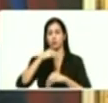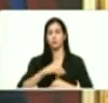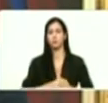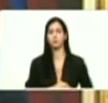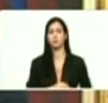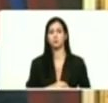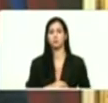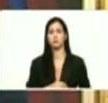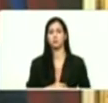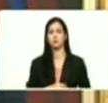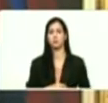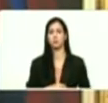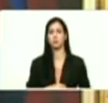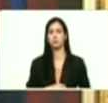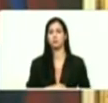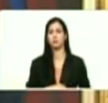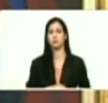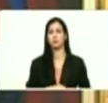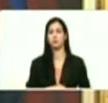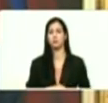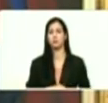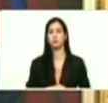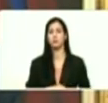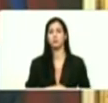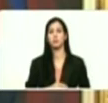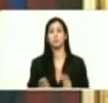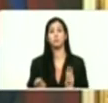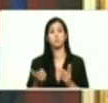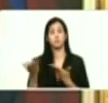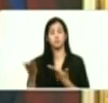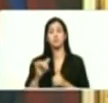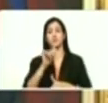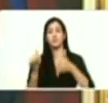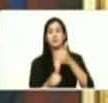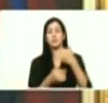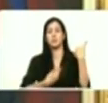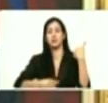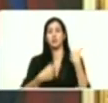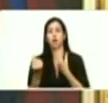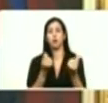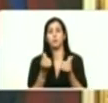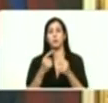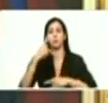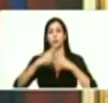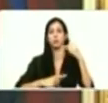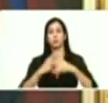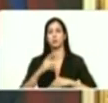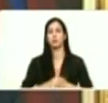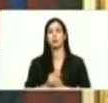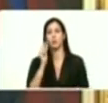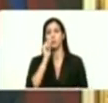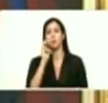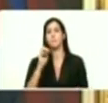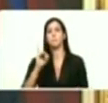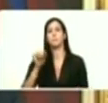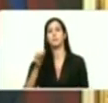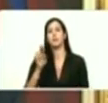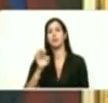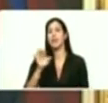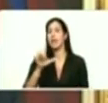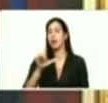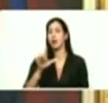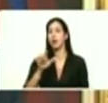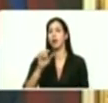alimentación en este estado mayor que lo va a dirigir el vicepresidente de economía productiva Miguel Ángel